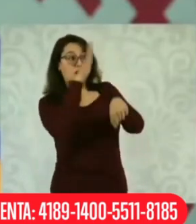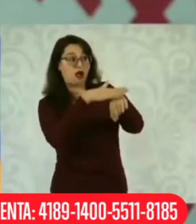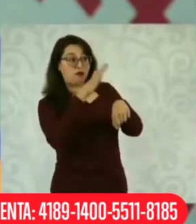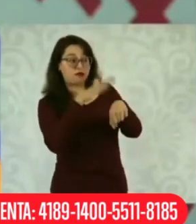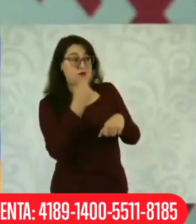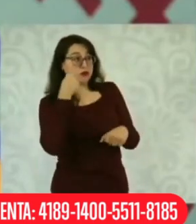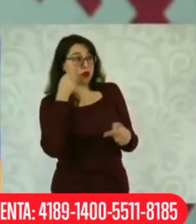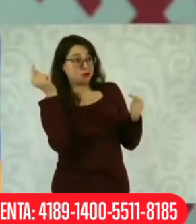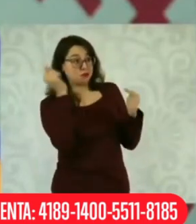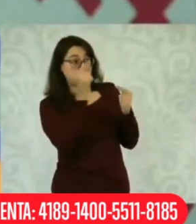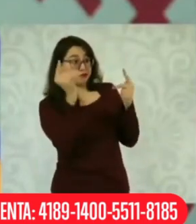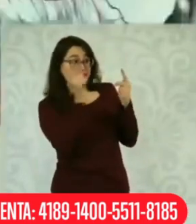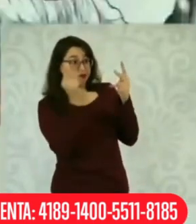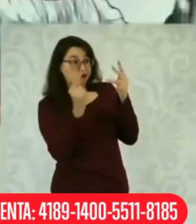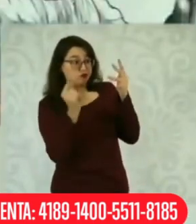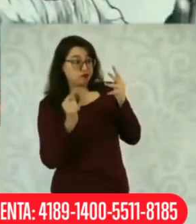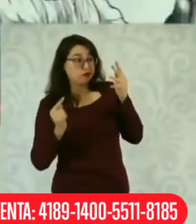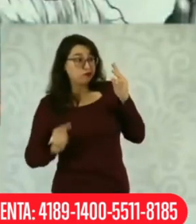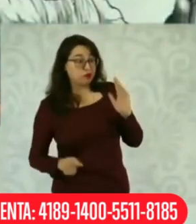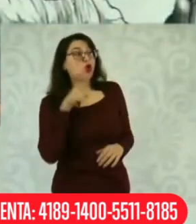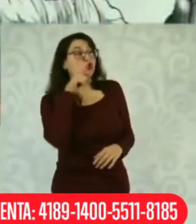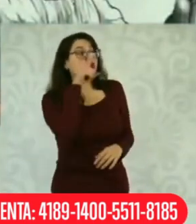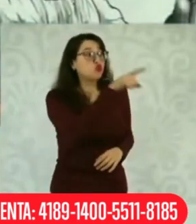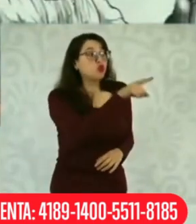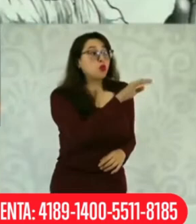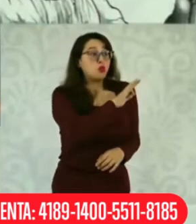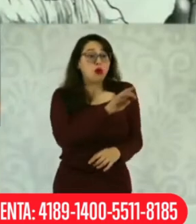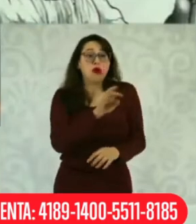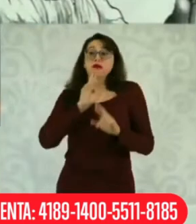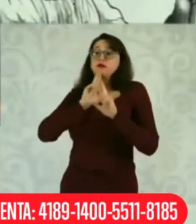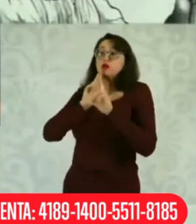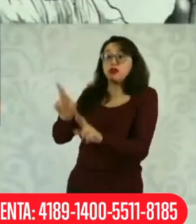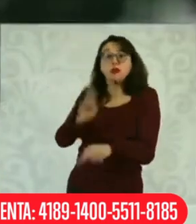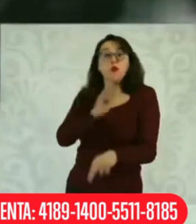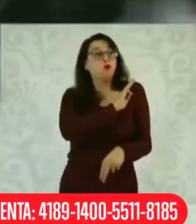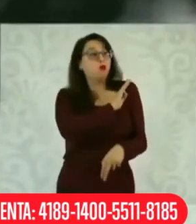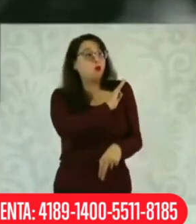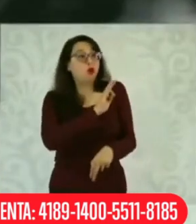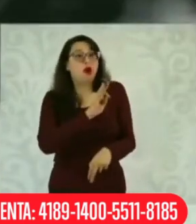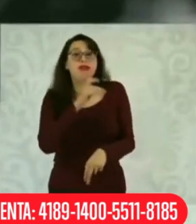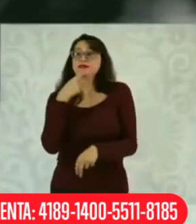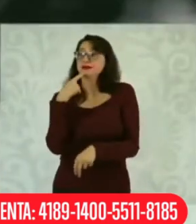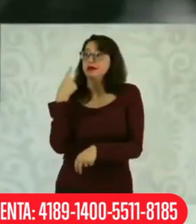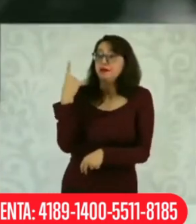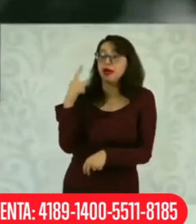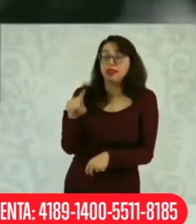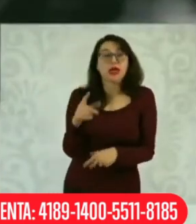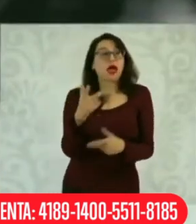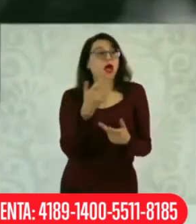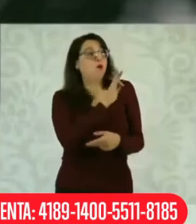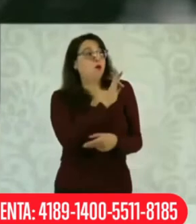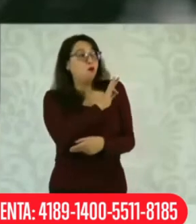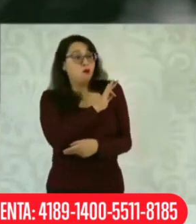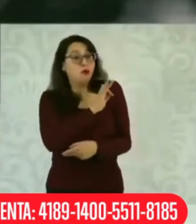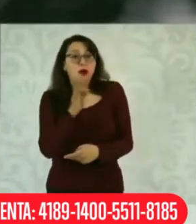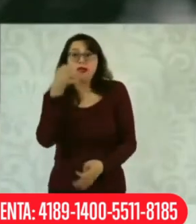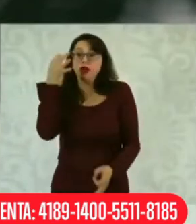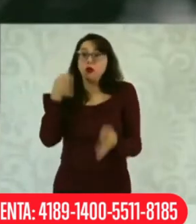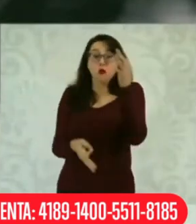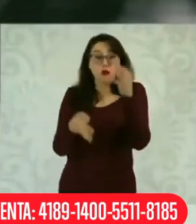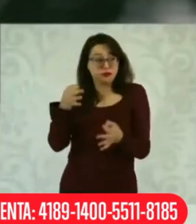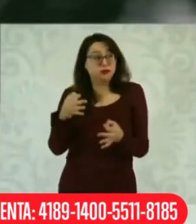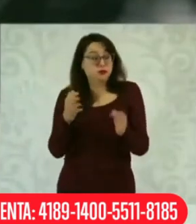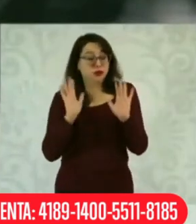a todas las personas físicas y morales, para que impugnaran esa determinación, no solamente